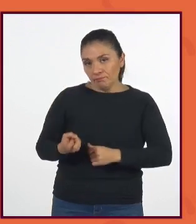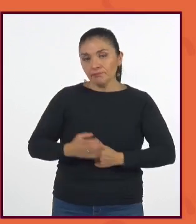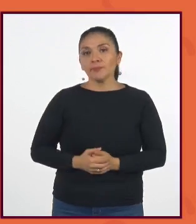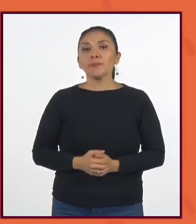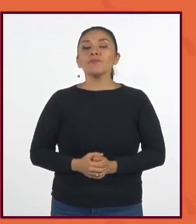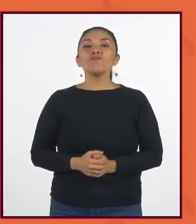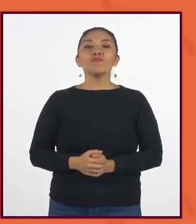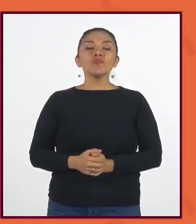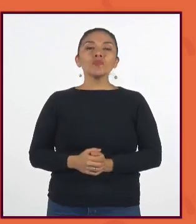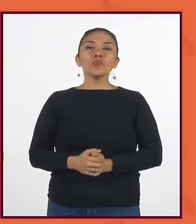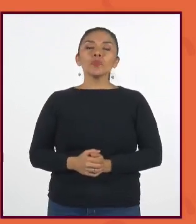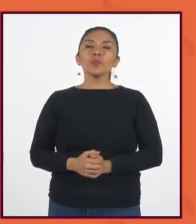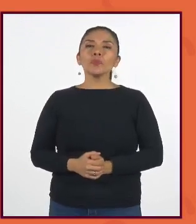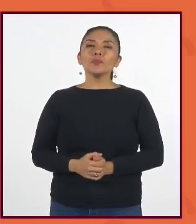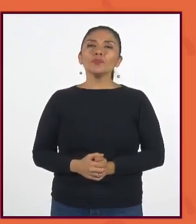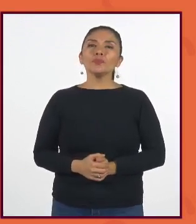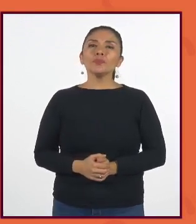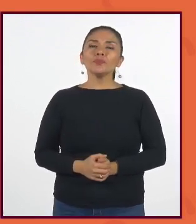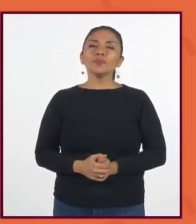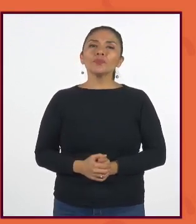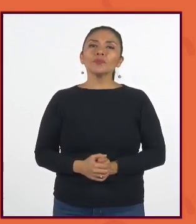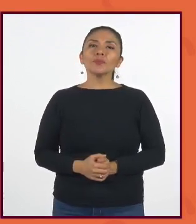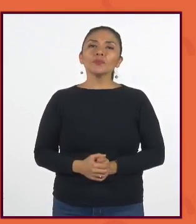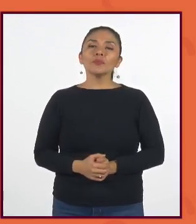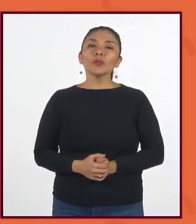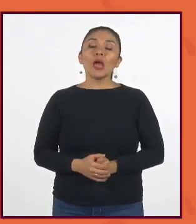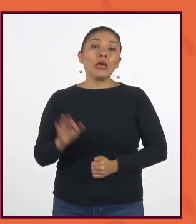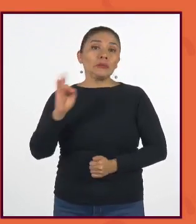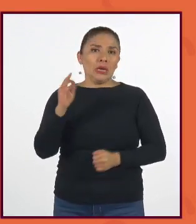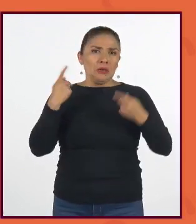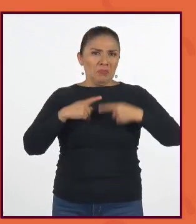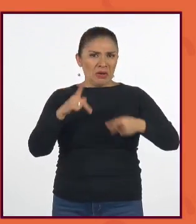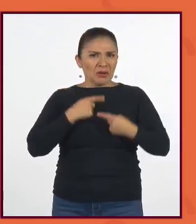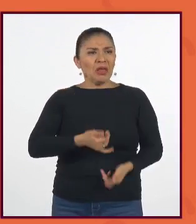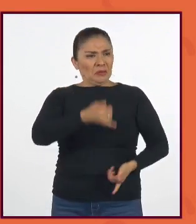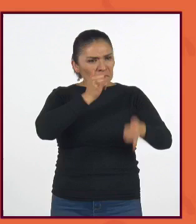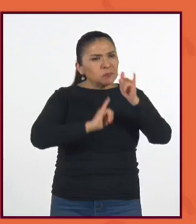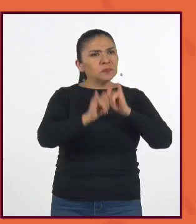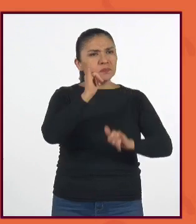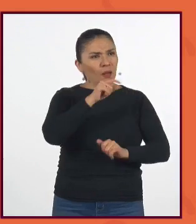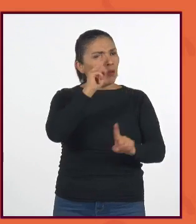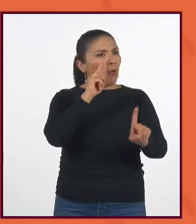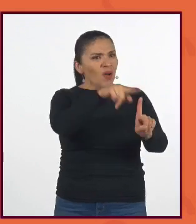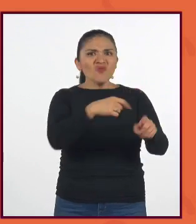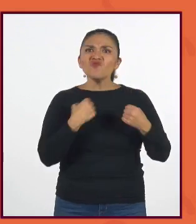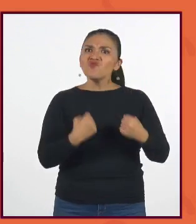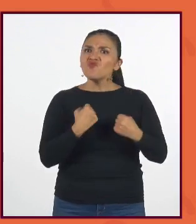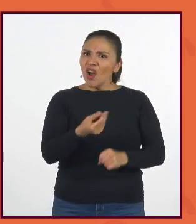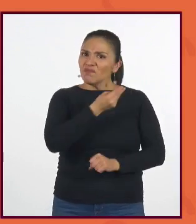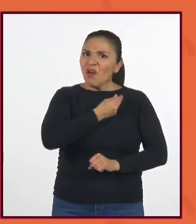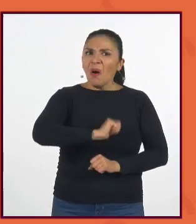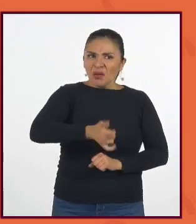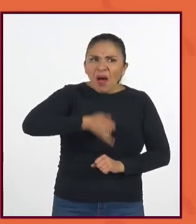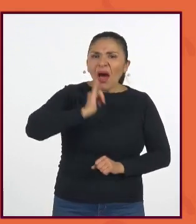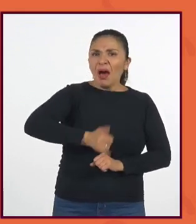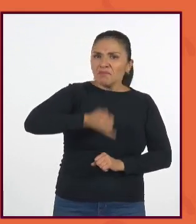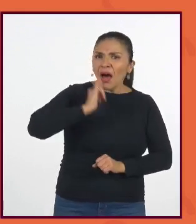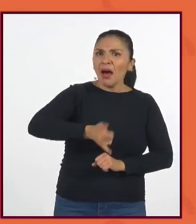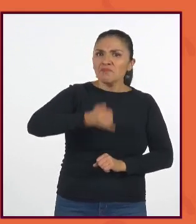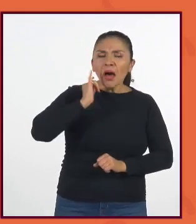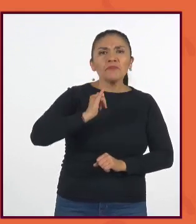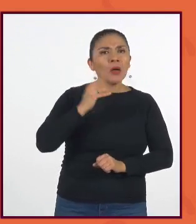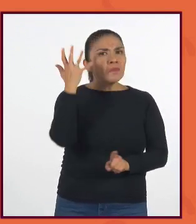Interesante. Y si alguien aguanta mucho, otro de los mitos, si alguien aguanta mucho, no se le van a pasar las